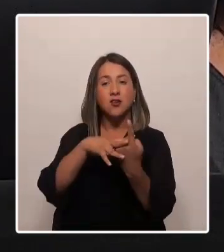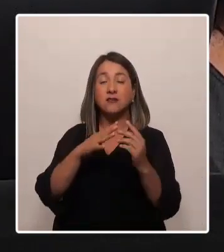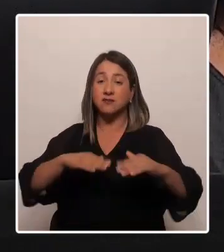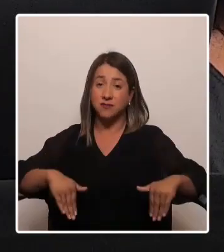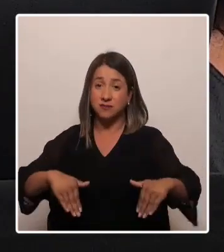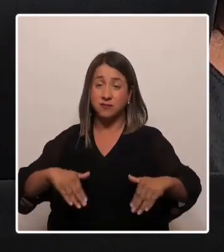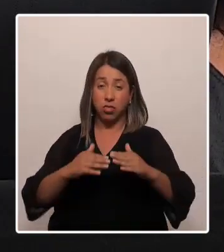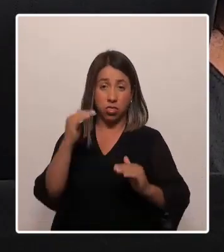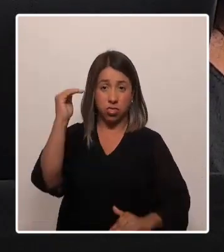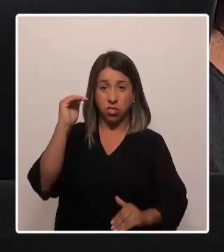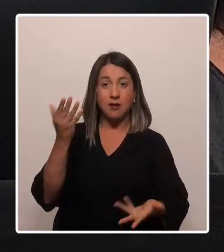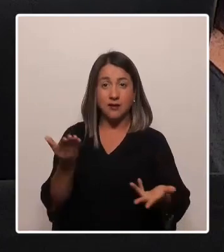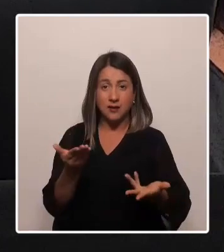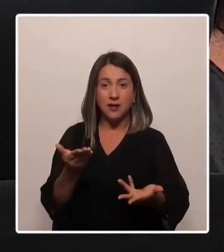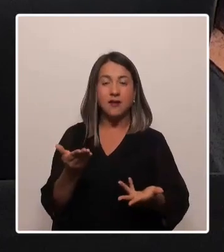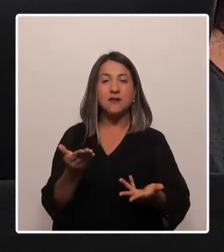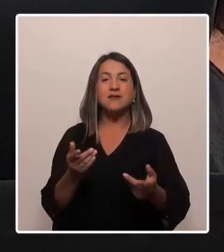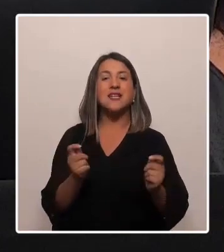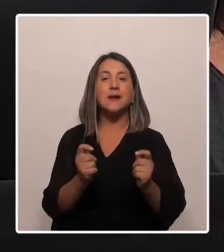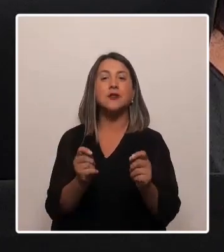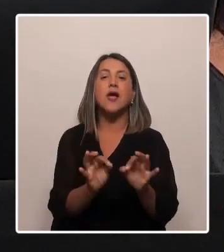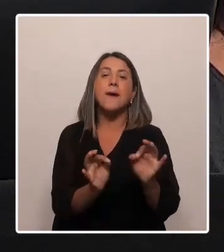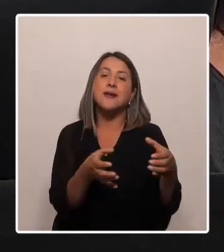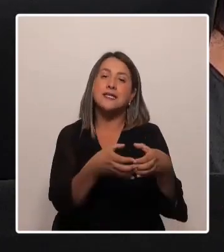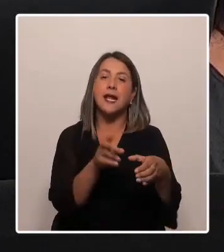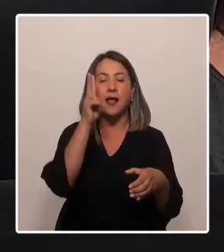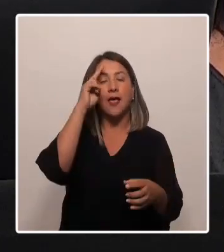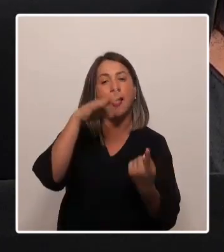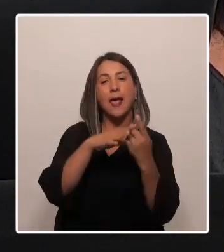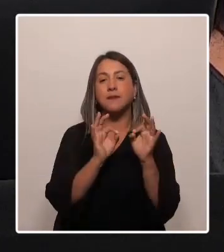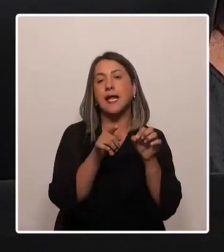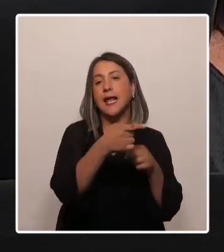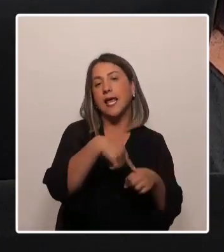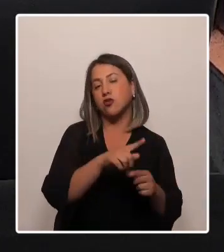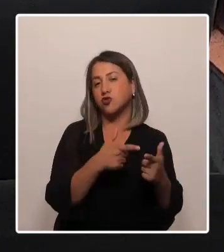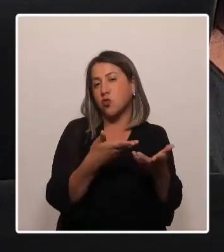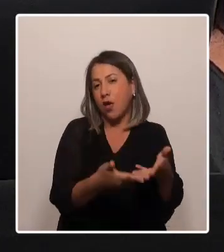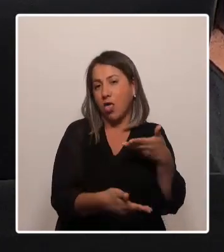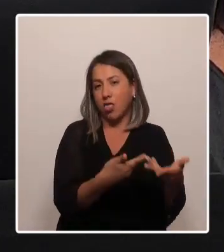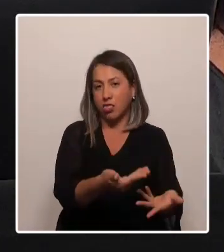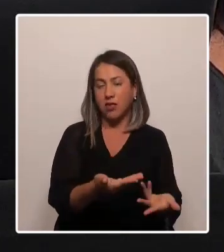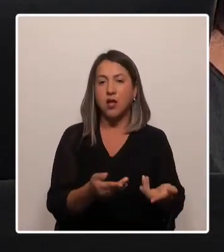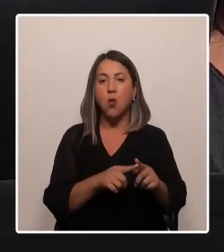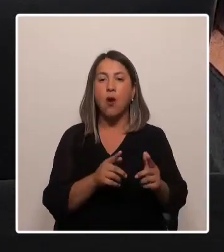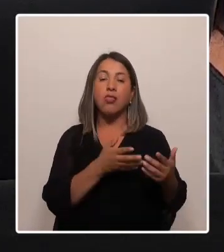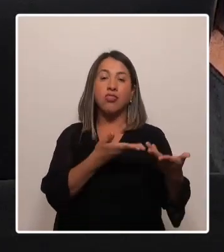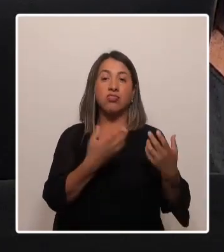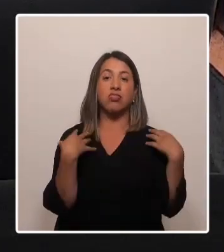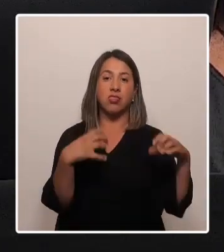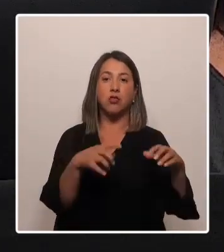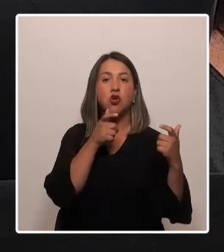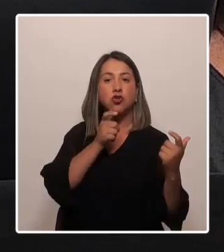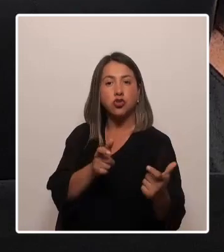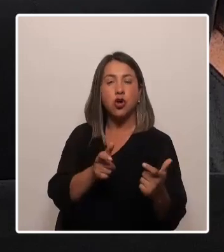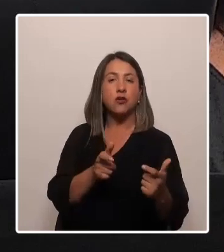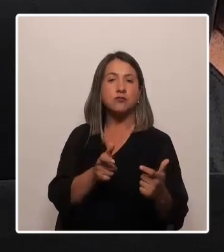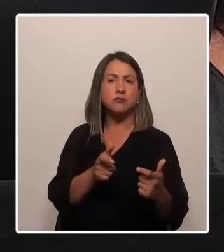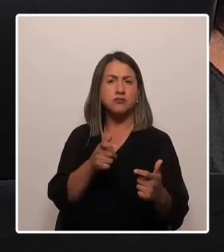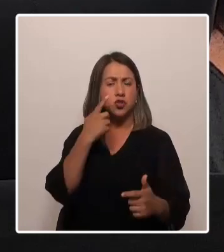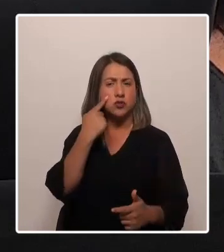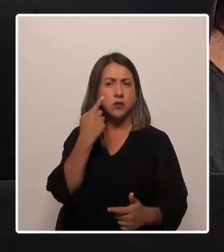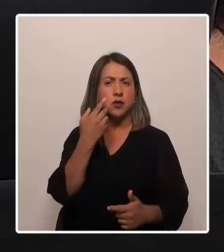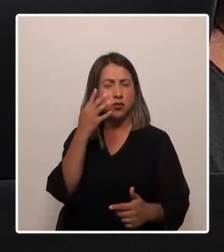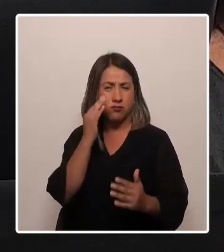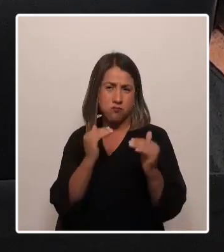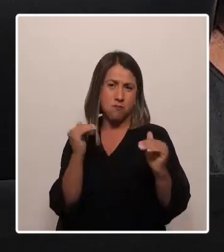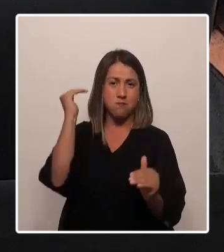donde se da un tratamiento especial a los pueblos indígenas, otorgándoles un nivel de control y prerrogativa sobre sus conocimientos muy por el